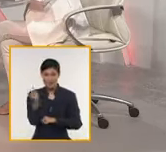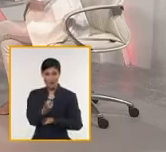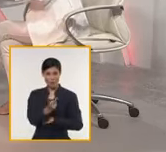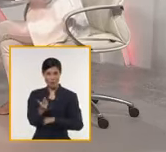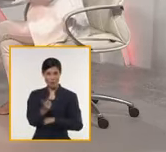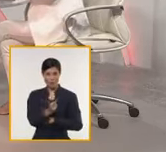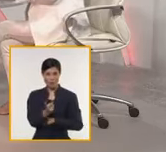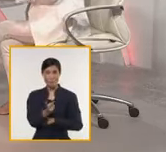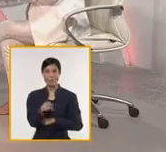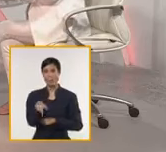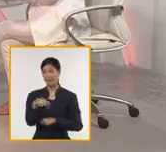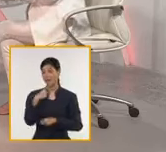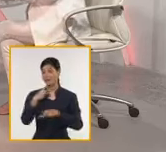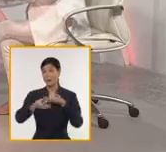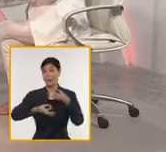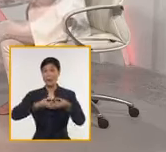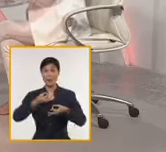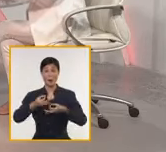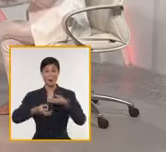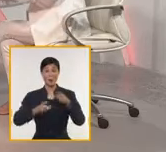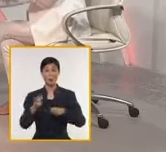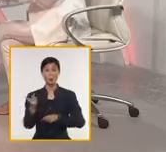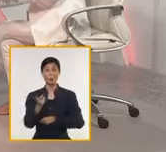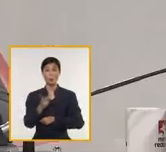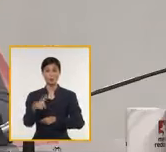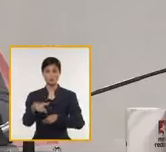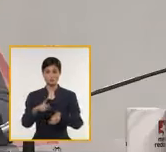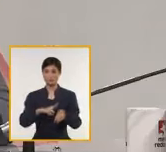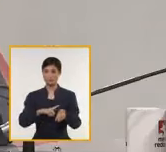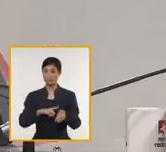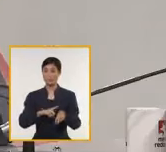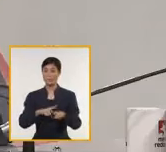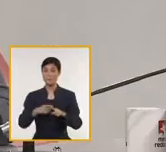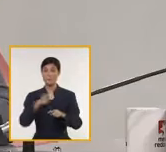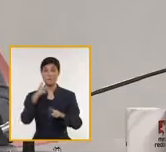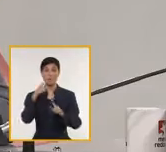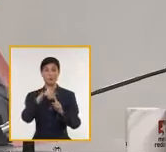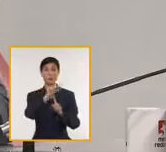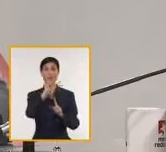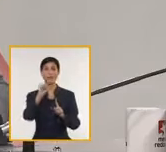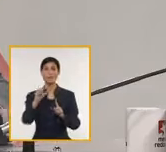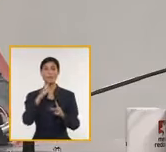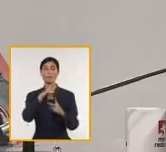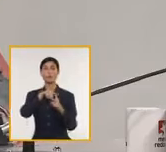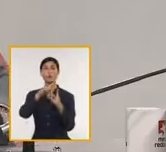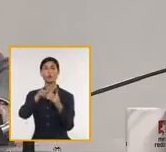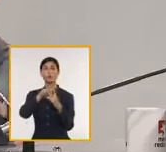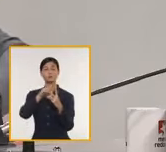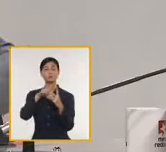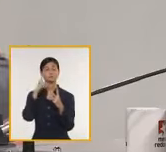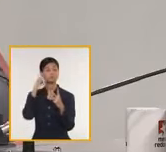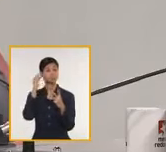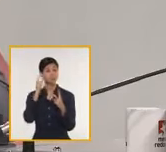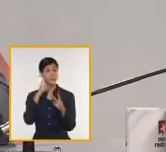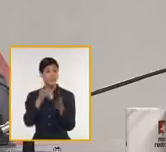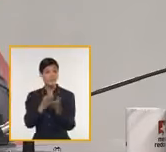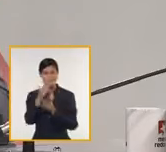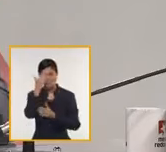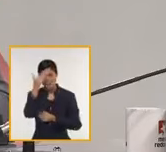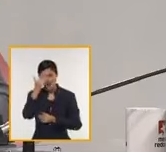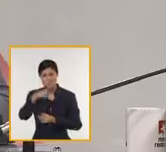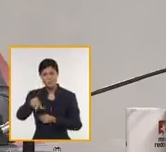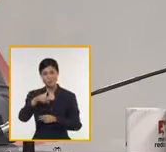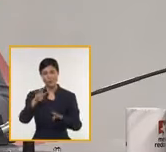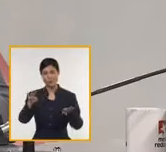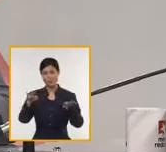también, por haber estado con nosotros en la tarde de hoy analizando estos dos importantes temas. Muchas gracias a usted también por su atención. Nos